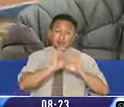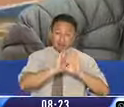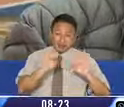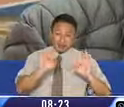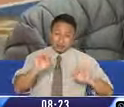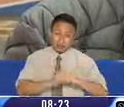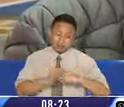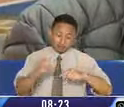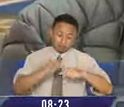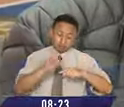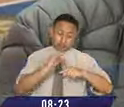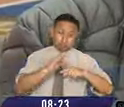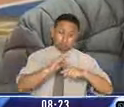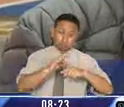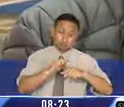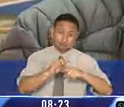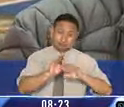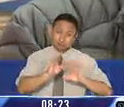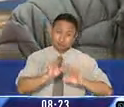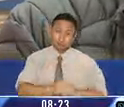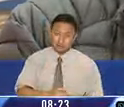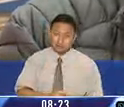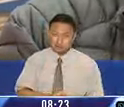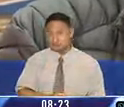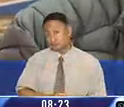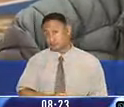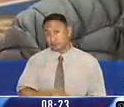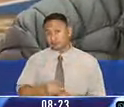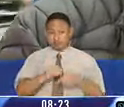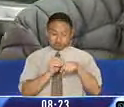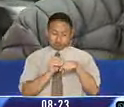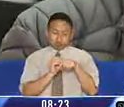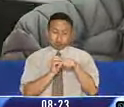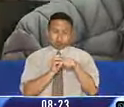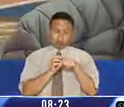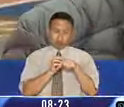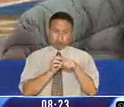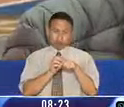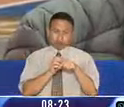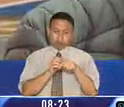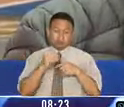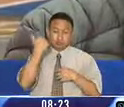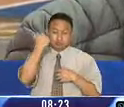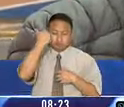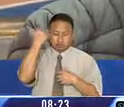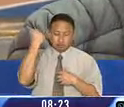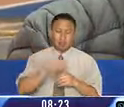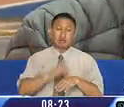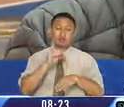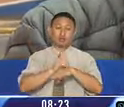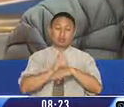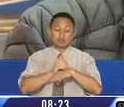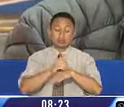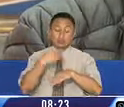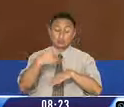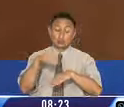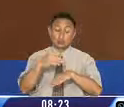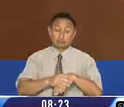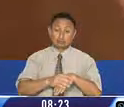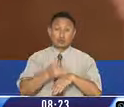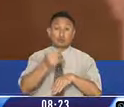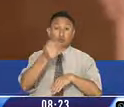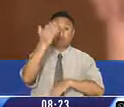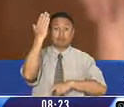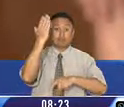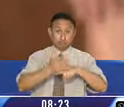sin nada de sacar todas las bacterias. Se me infectó a los 7 días. Me dijo el doctor que podía perder la rodilla. Luego de eso